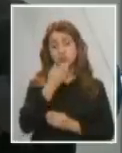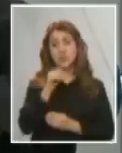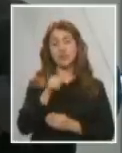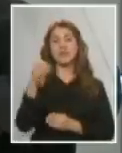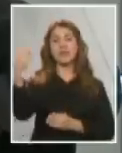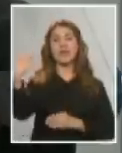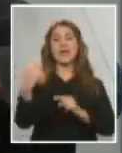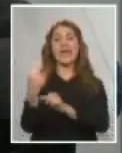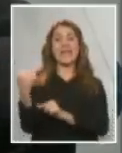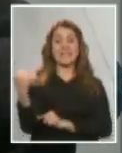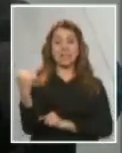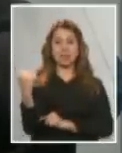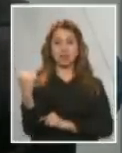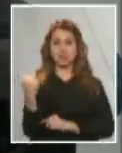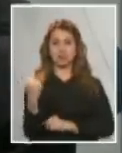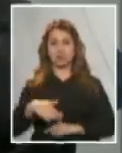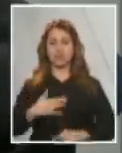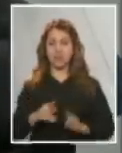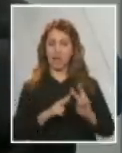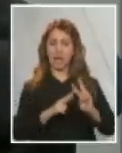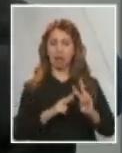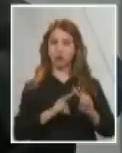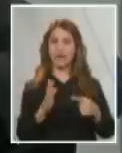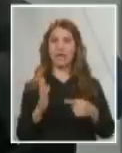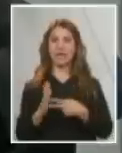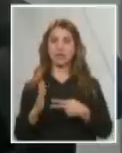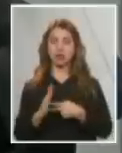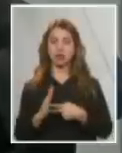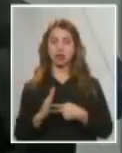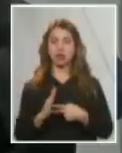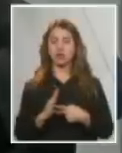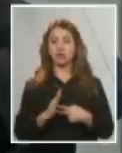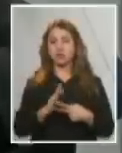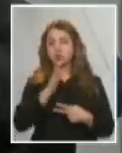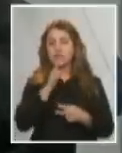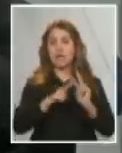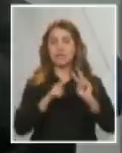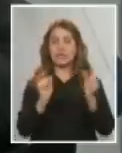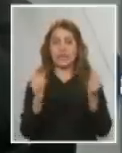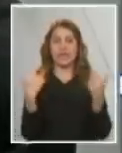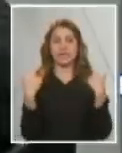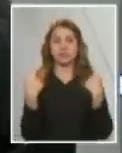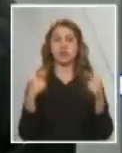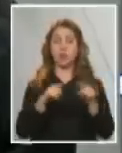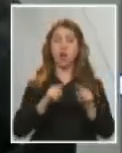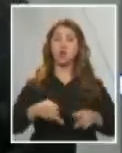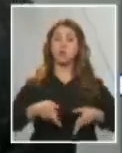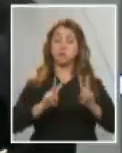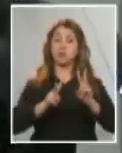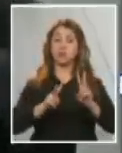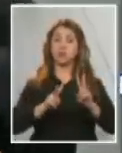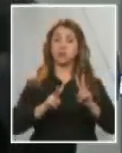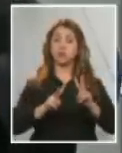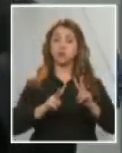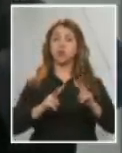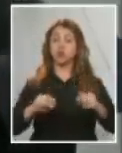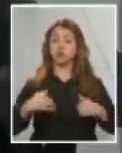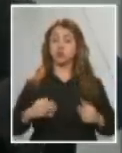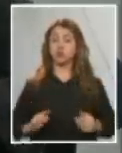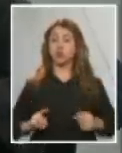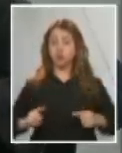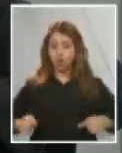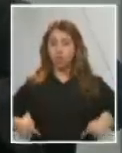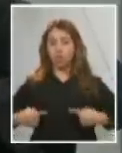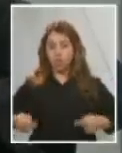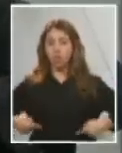eléctrico, y no sé, quieren algo para hacer ejercicio. Aunque esto, por ejemplo, sí les permite, cuando lo saco, yo sigo así con mi silla de rueda